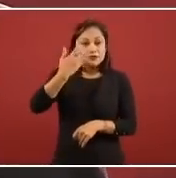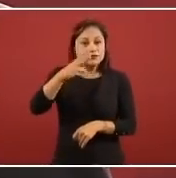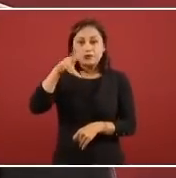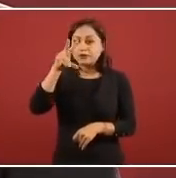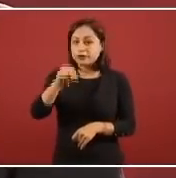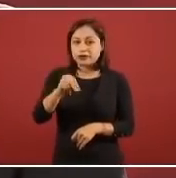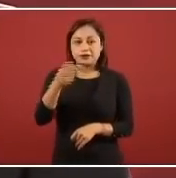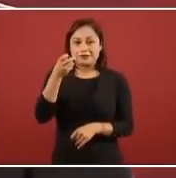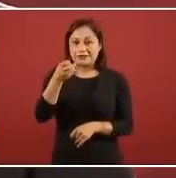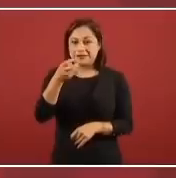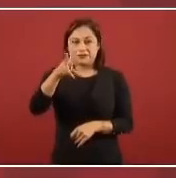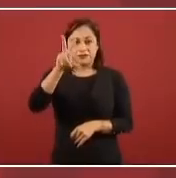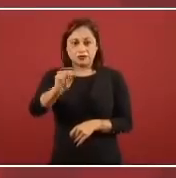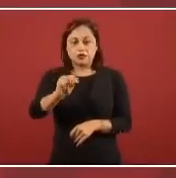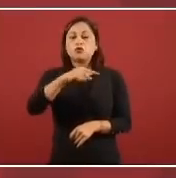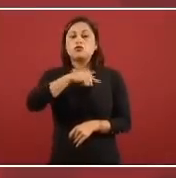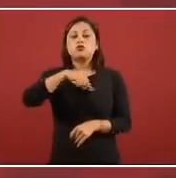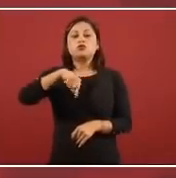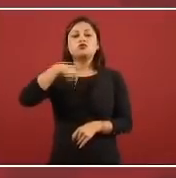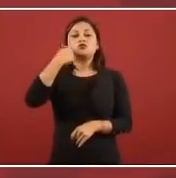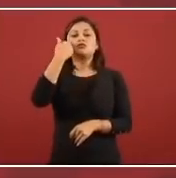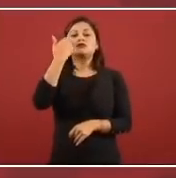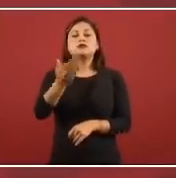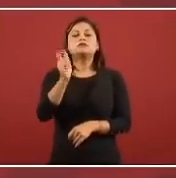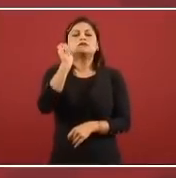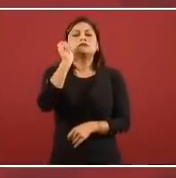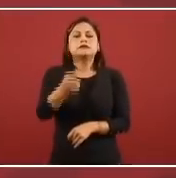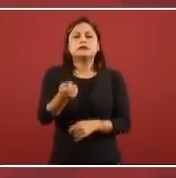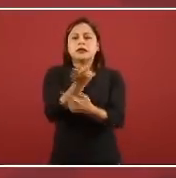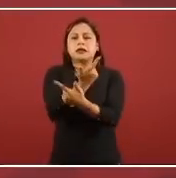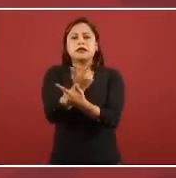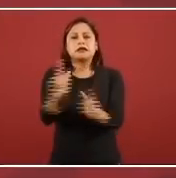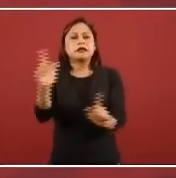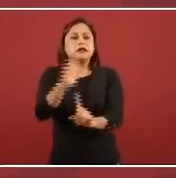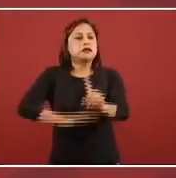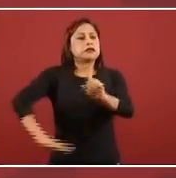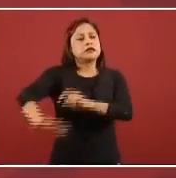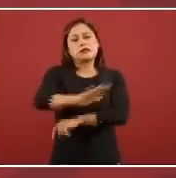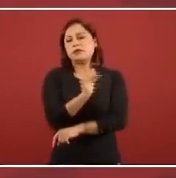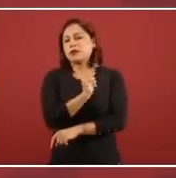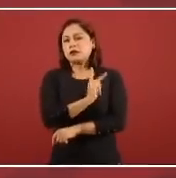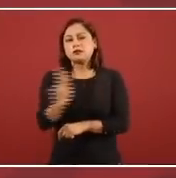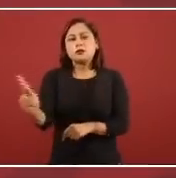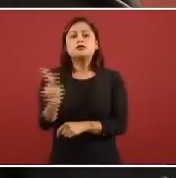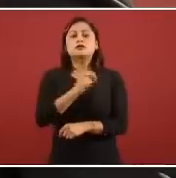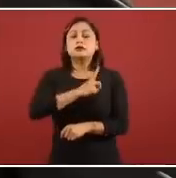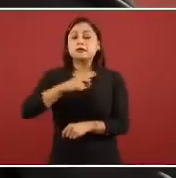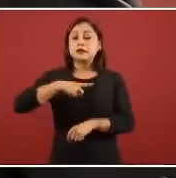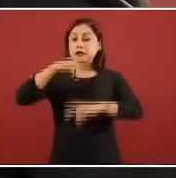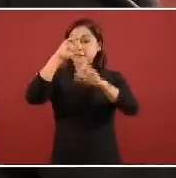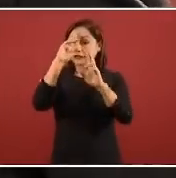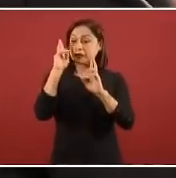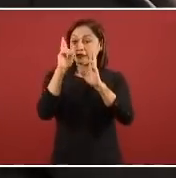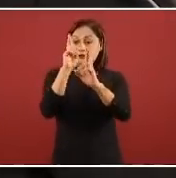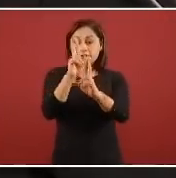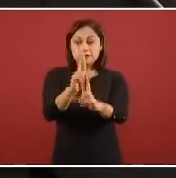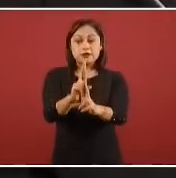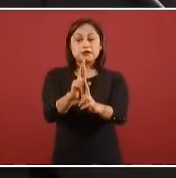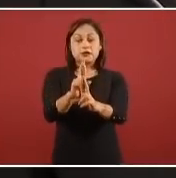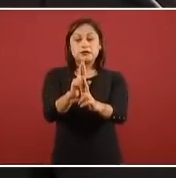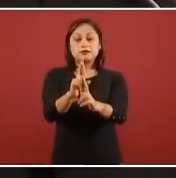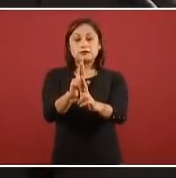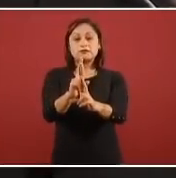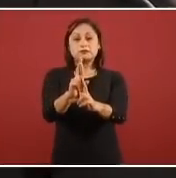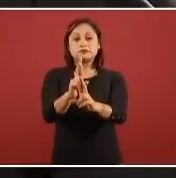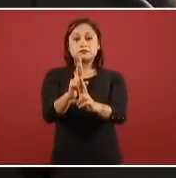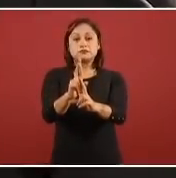Queremos que haya libertades completas y que se respete el derecho